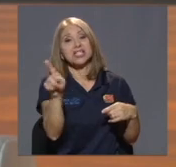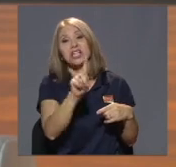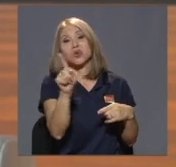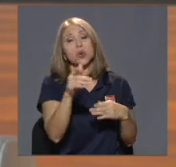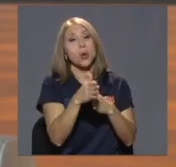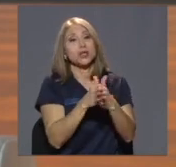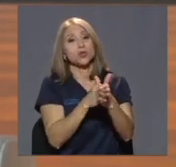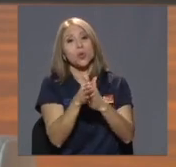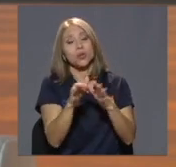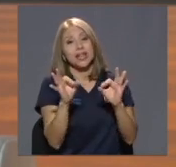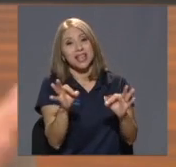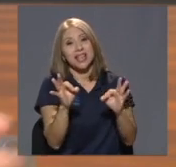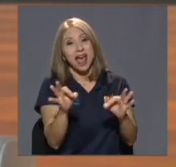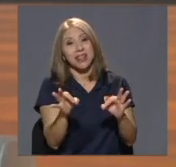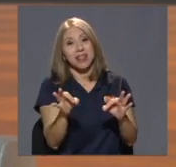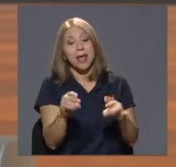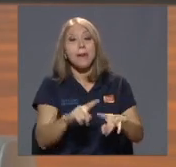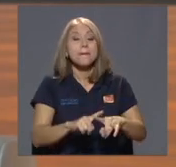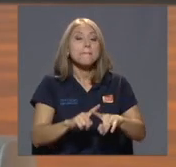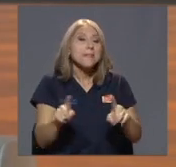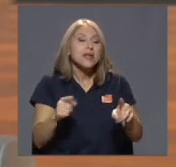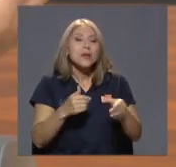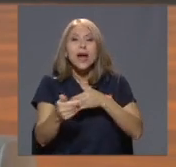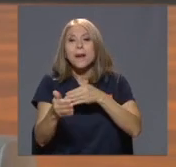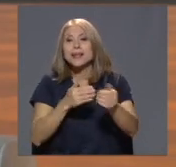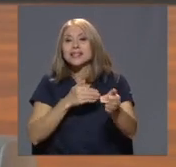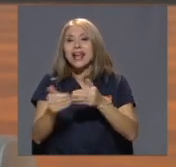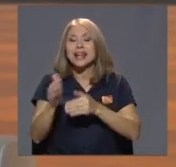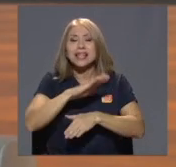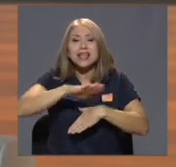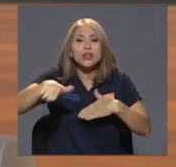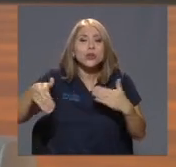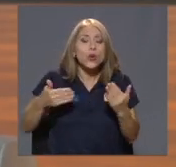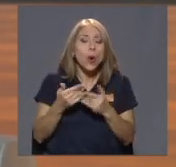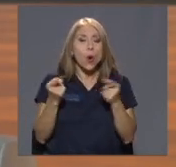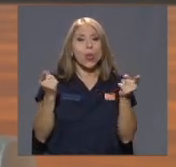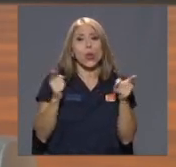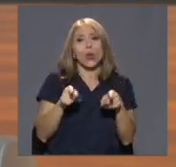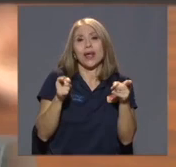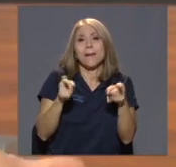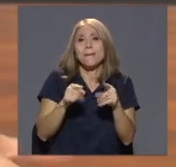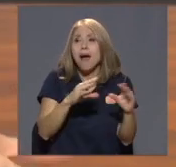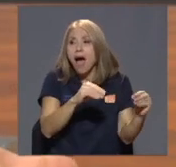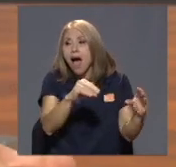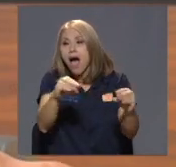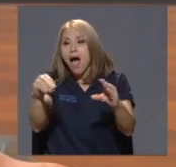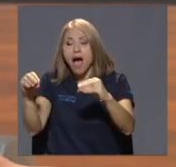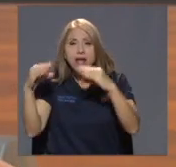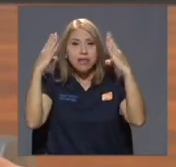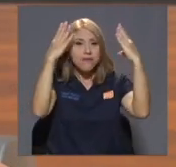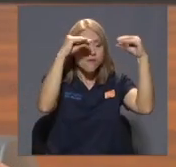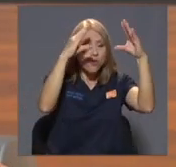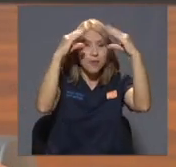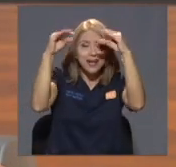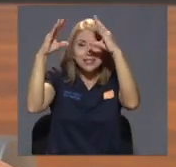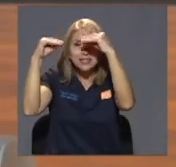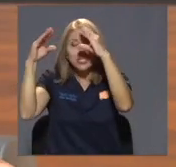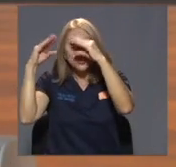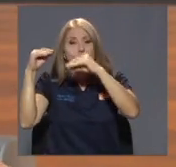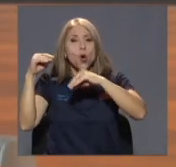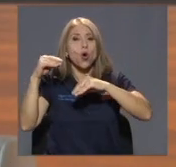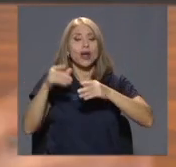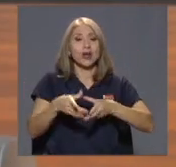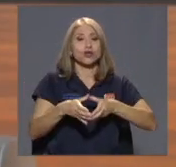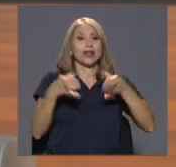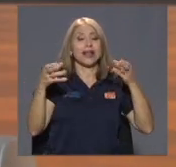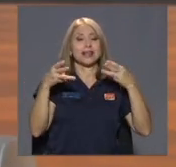a Avangares, a pesar, digamos, de todo el ruido que hay de información, digamos, que se mueven los grandes medios